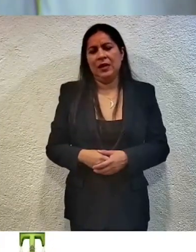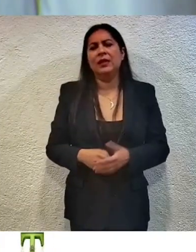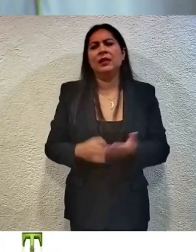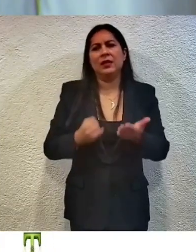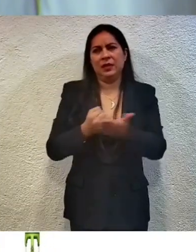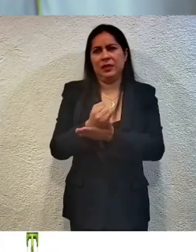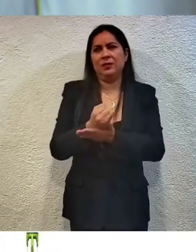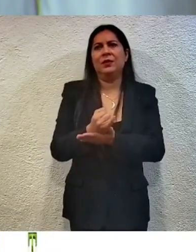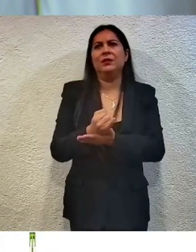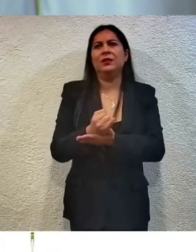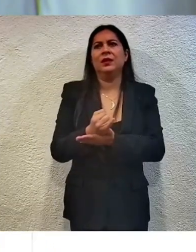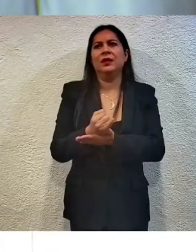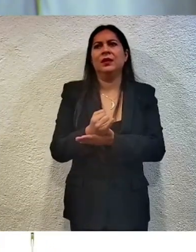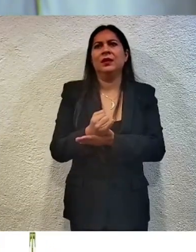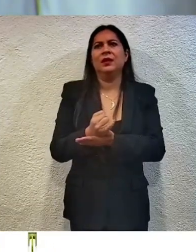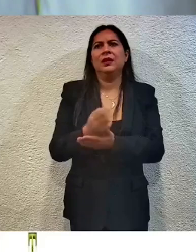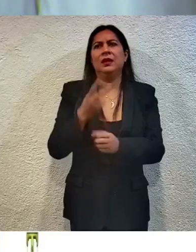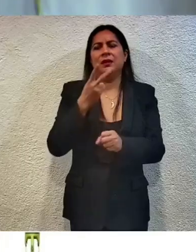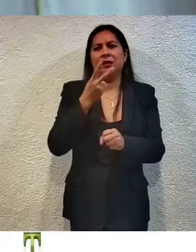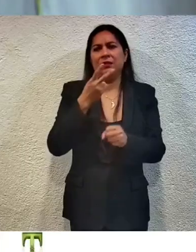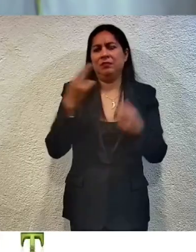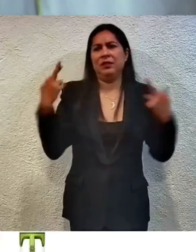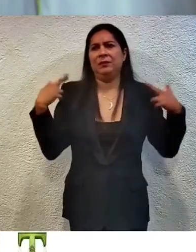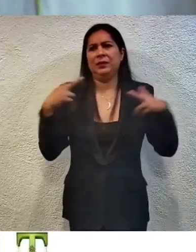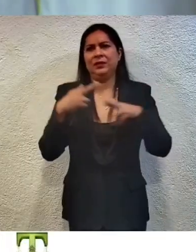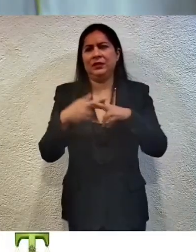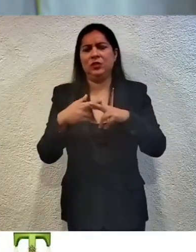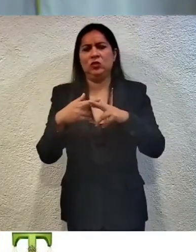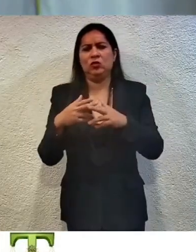determinar la sobre y subrepresentación,